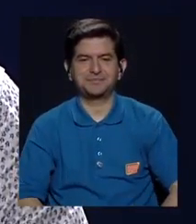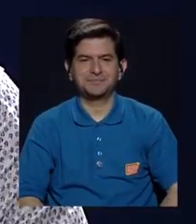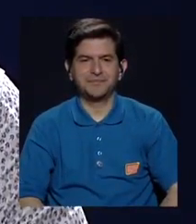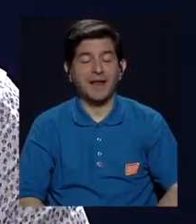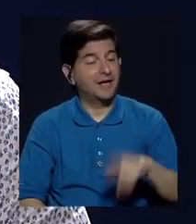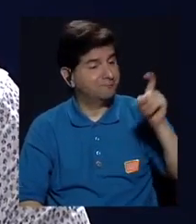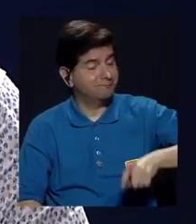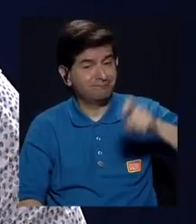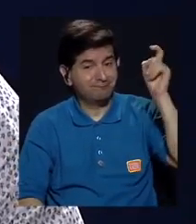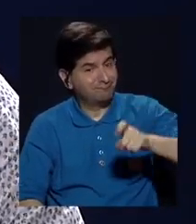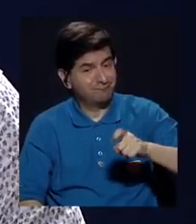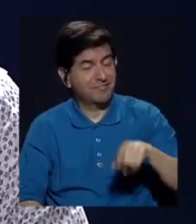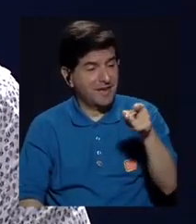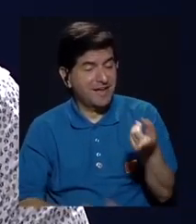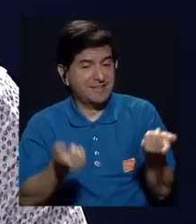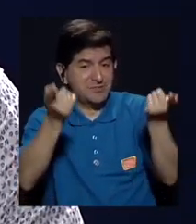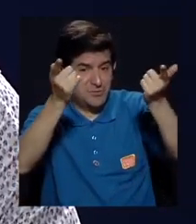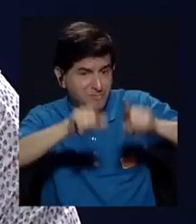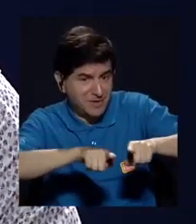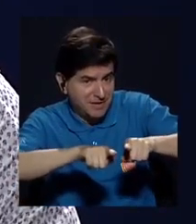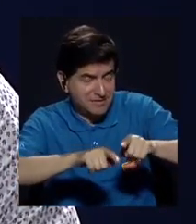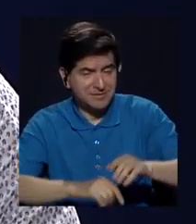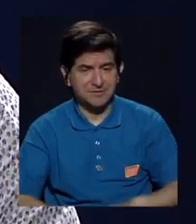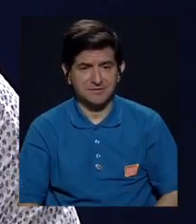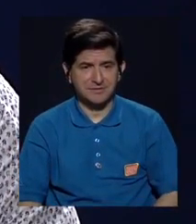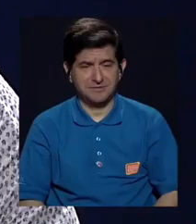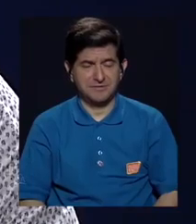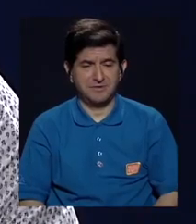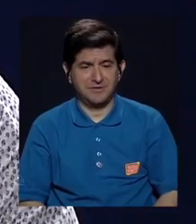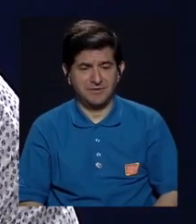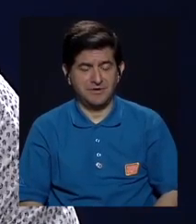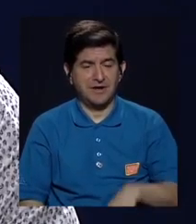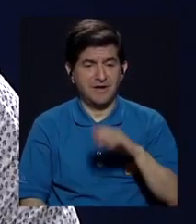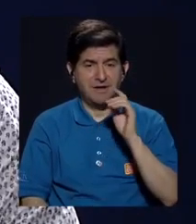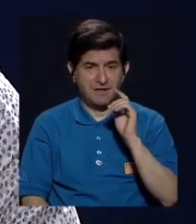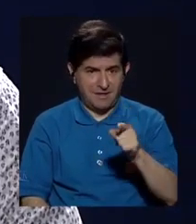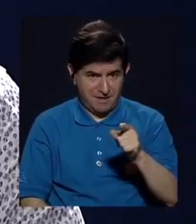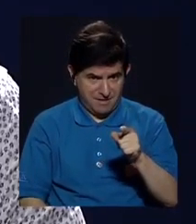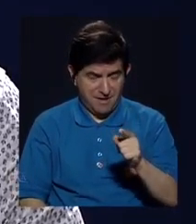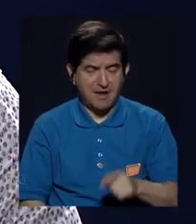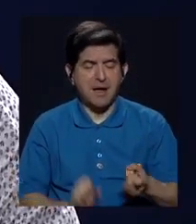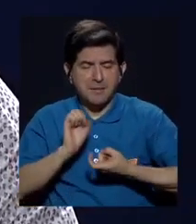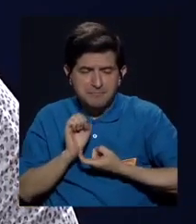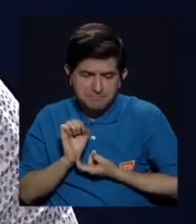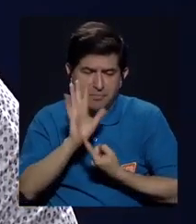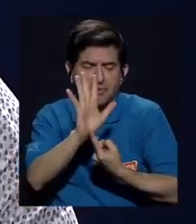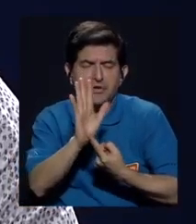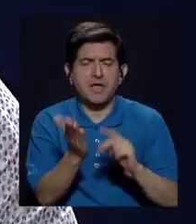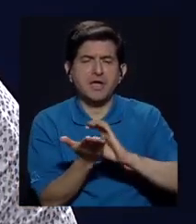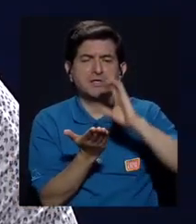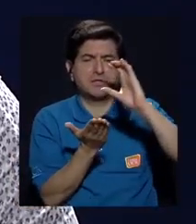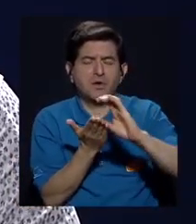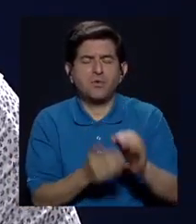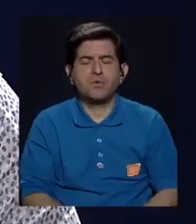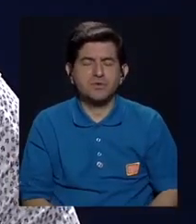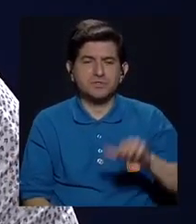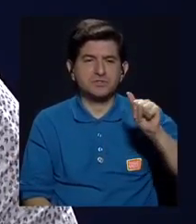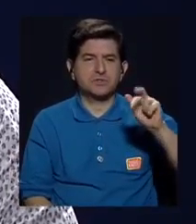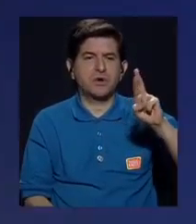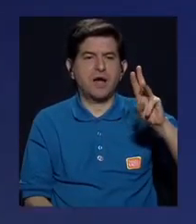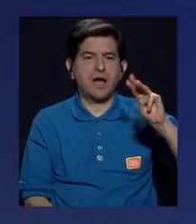Es necesario, en el caso de ella, de que ella proyecte cursos de armonía, cursos